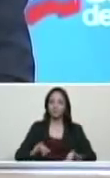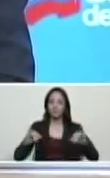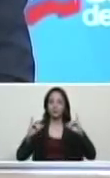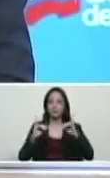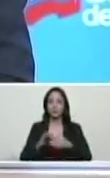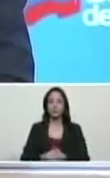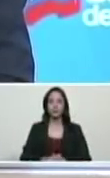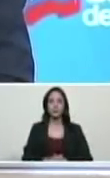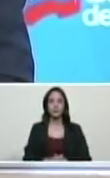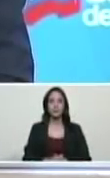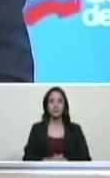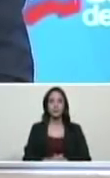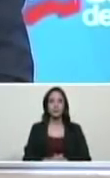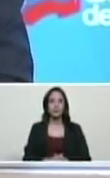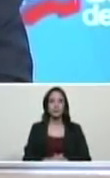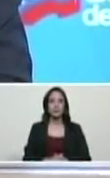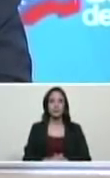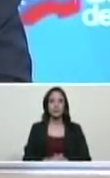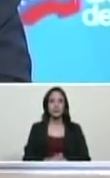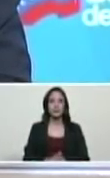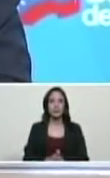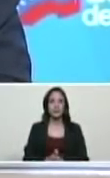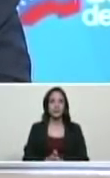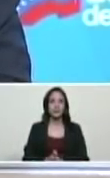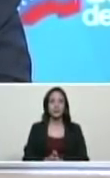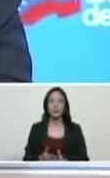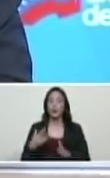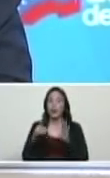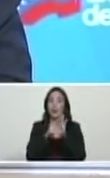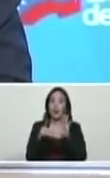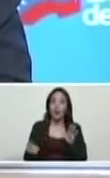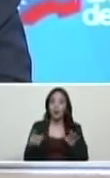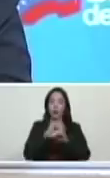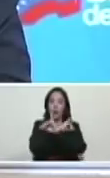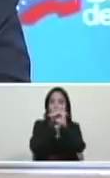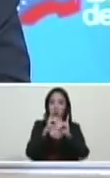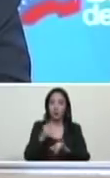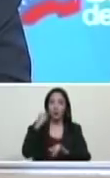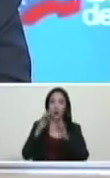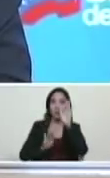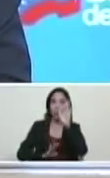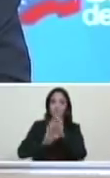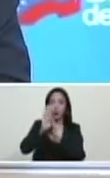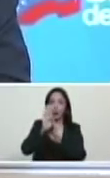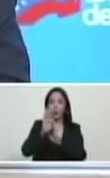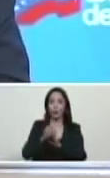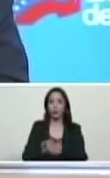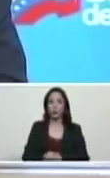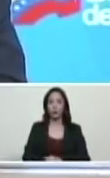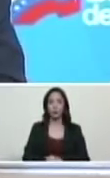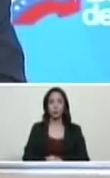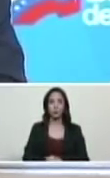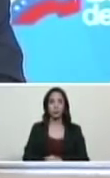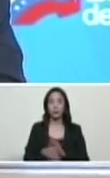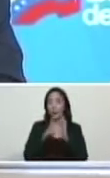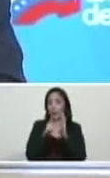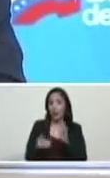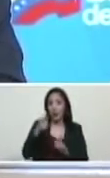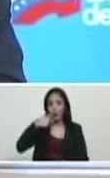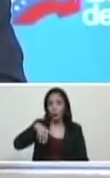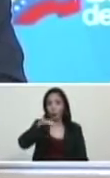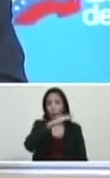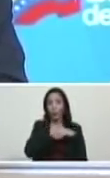Felicidad. El derecho a la felicidad, al desarrollo. Ese es el derecho de nuestro pueblo.